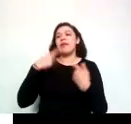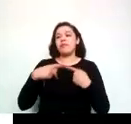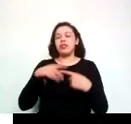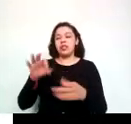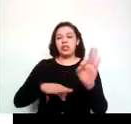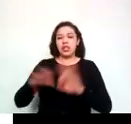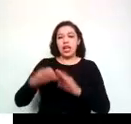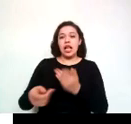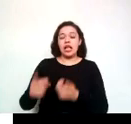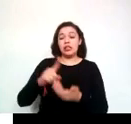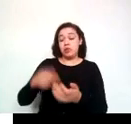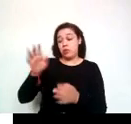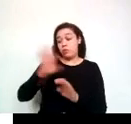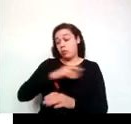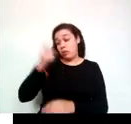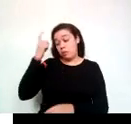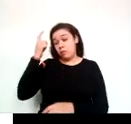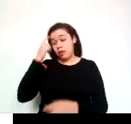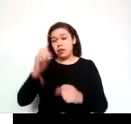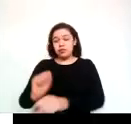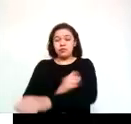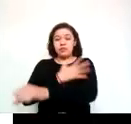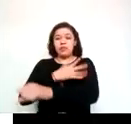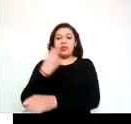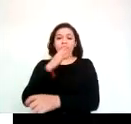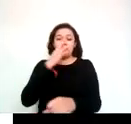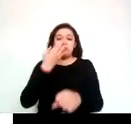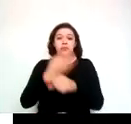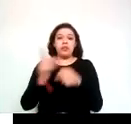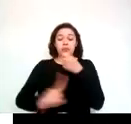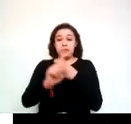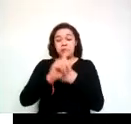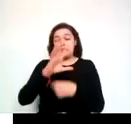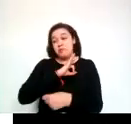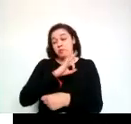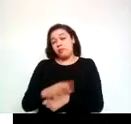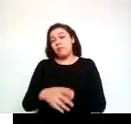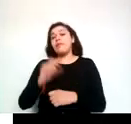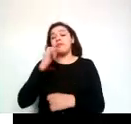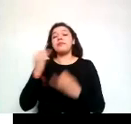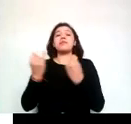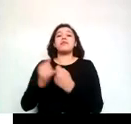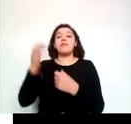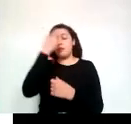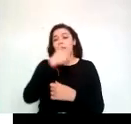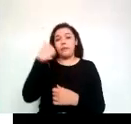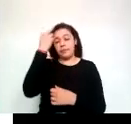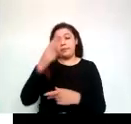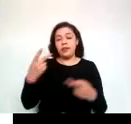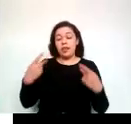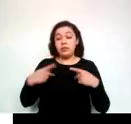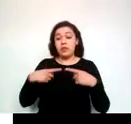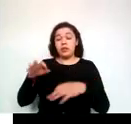afectarle tanto mental como emocional y en todas sus responsabilidades. Y en este factor también se analiza cuando les damos a los empleados